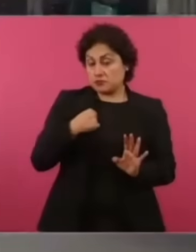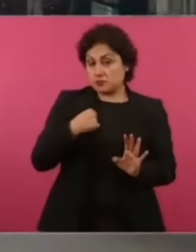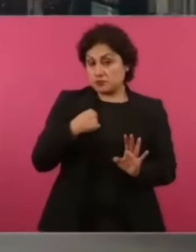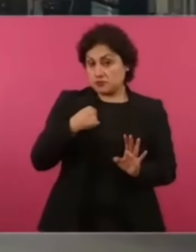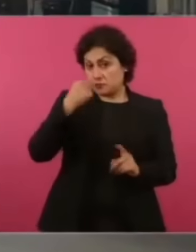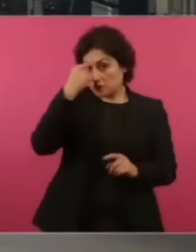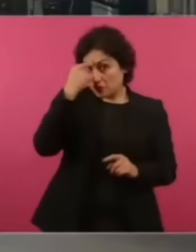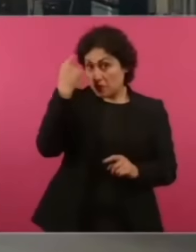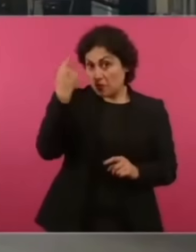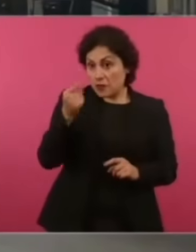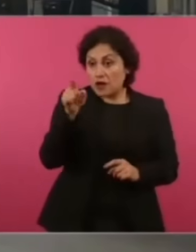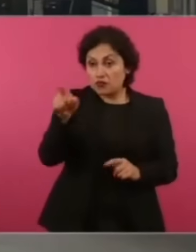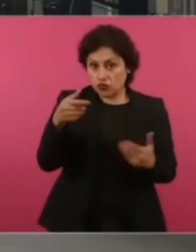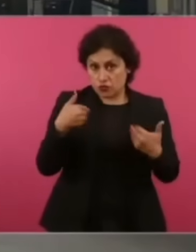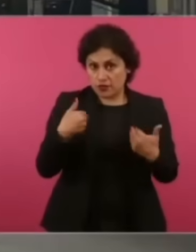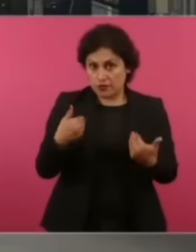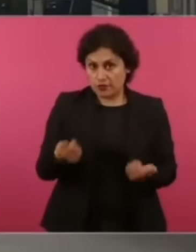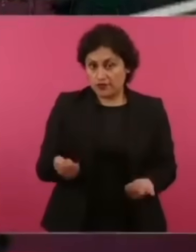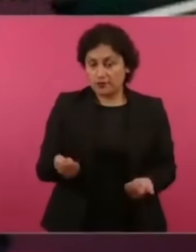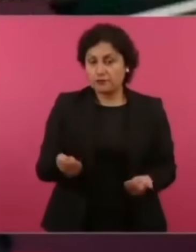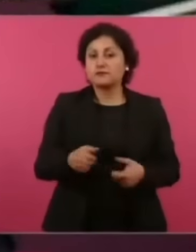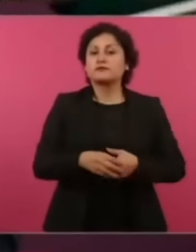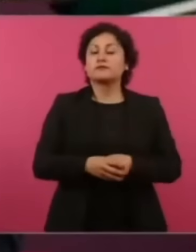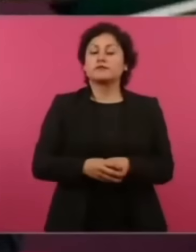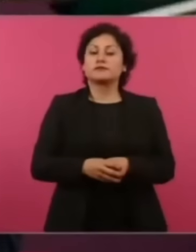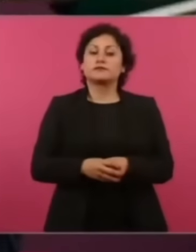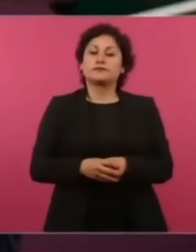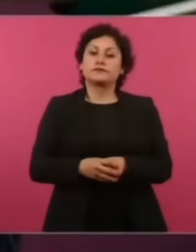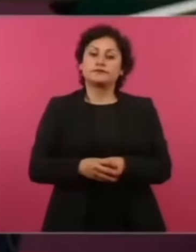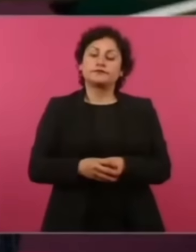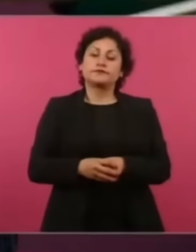podamos entender sin que yo